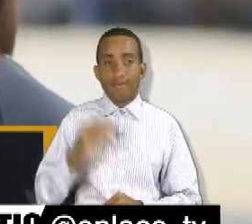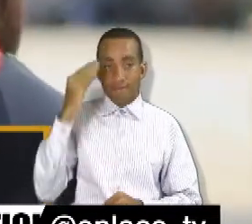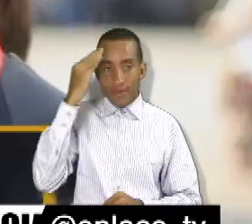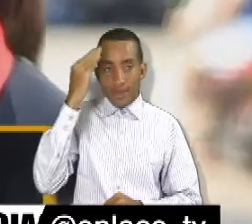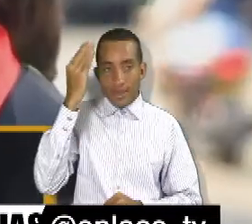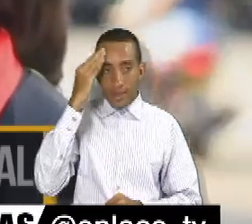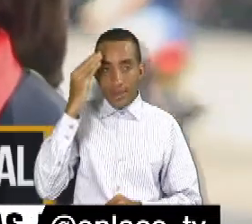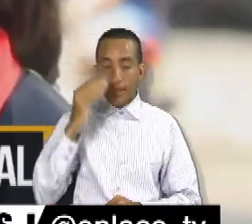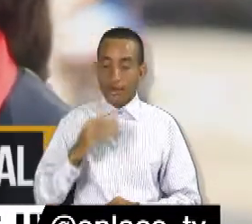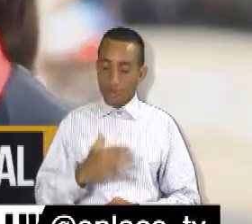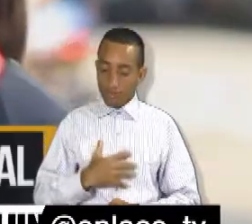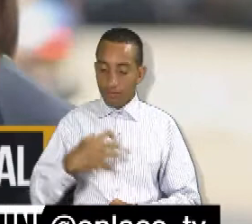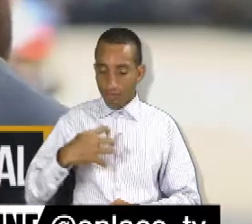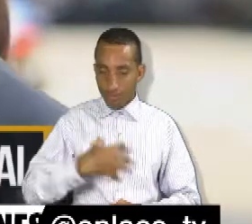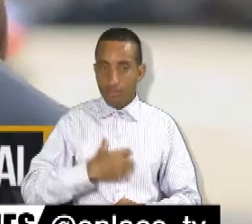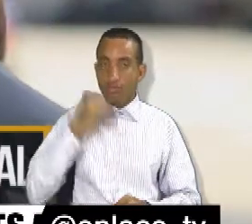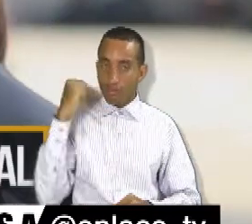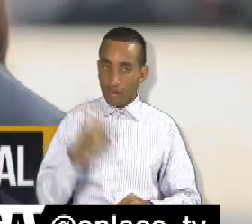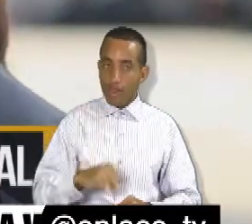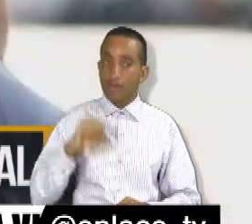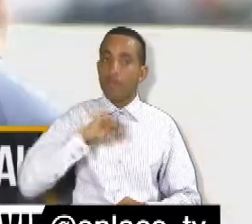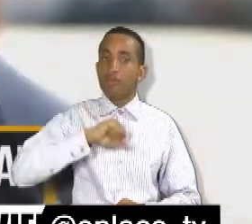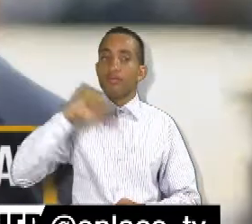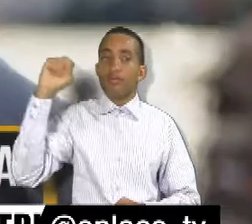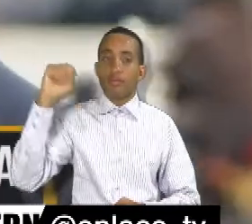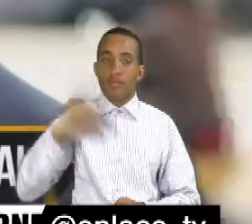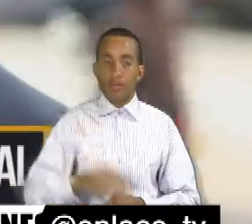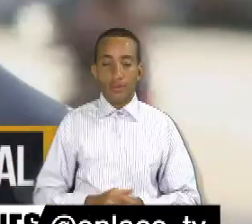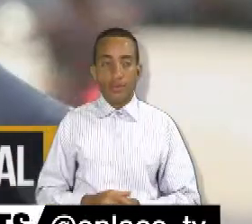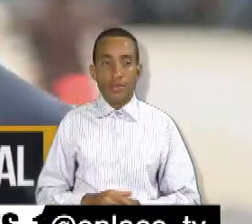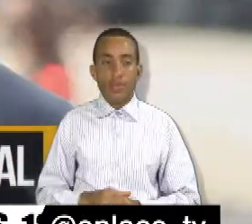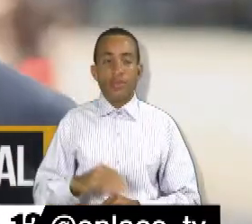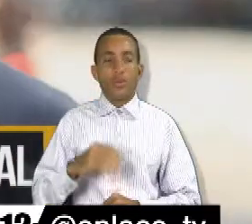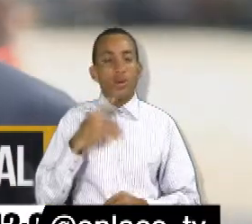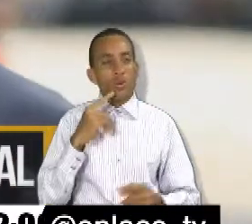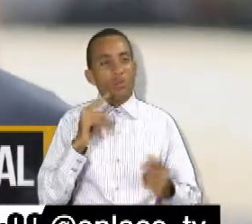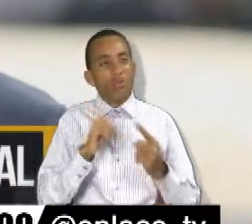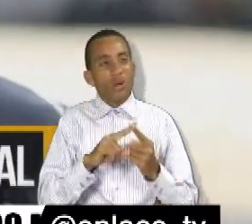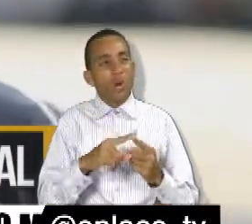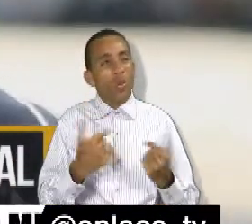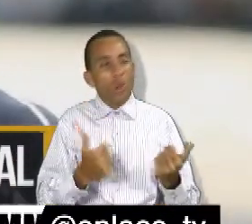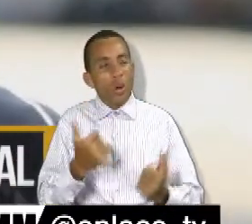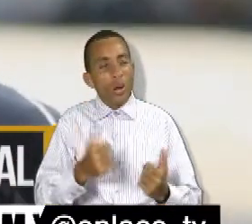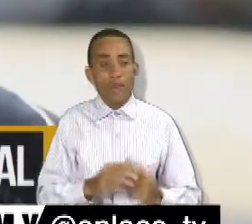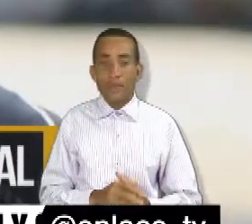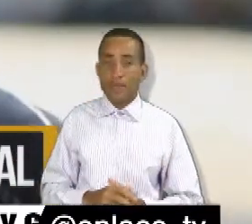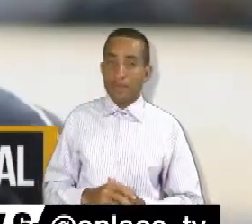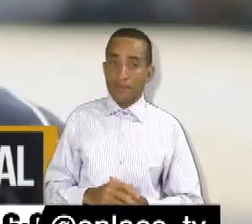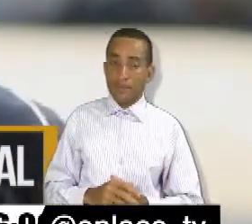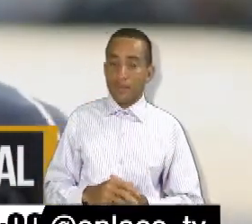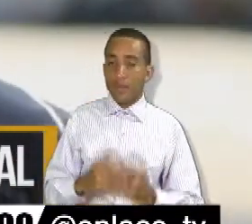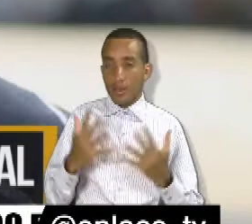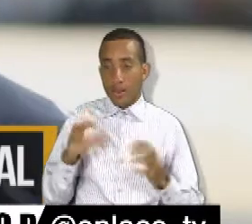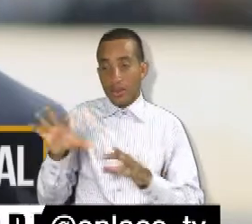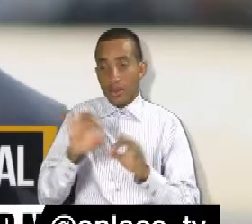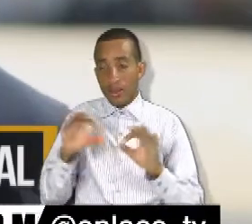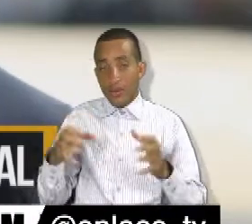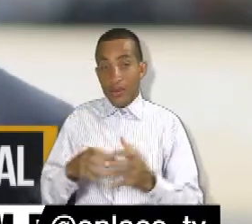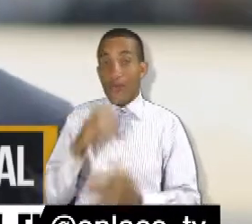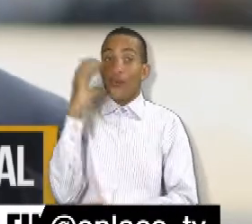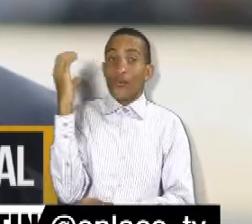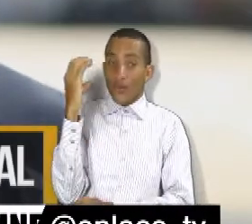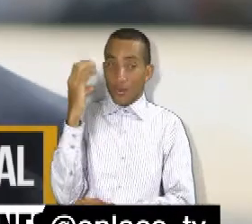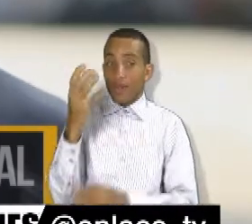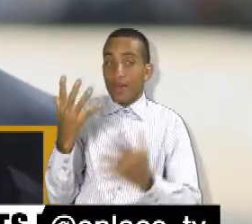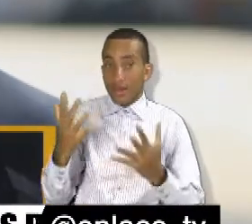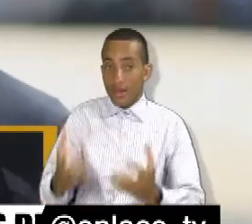una campeona y puedo lograr más adelante. ¿Cuáles son las metas tuyas? El llegar a la Selección Colombia con muchos